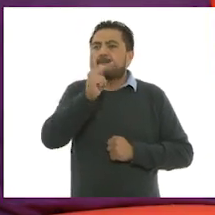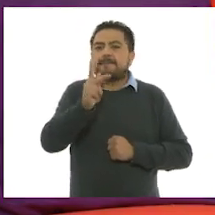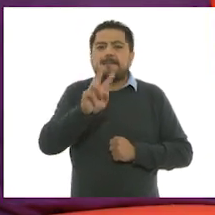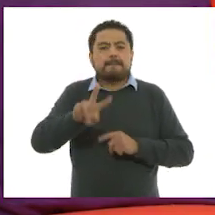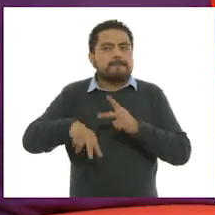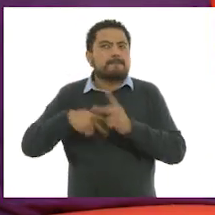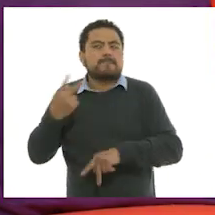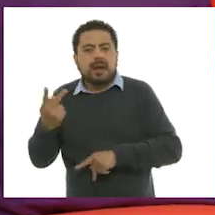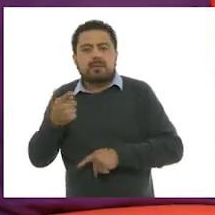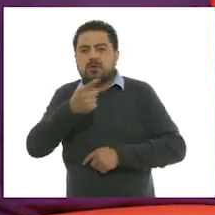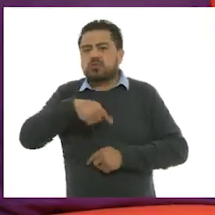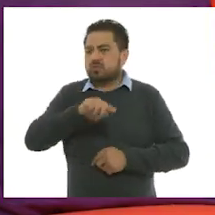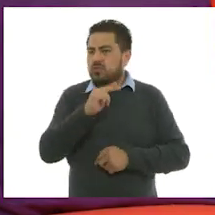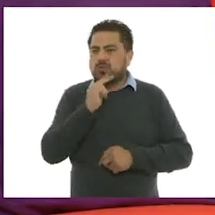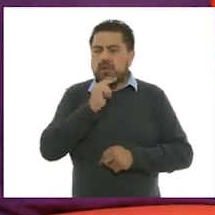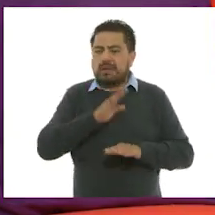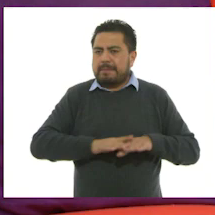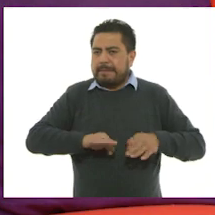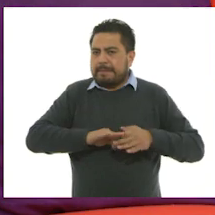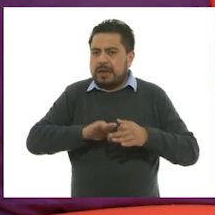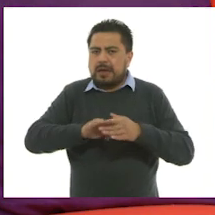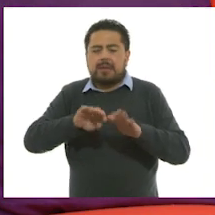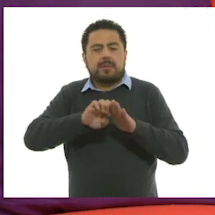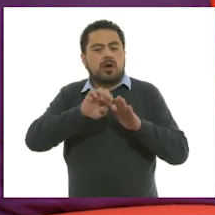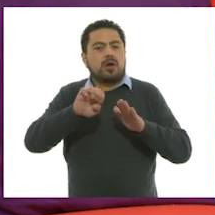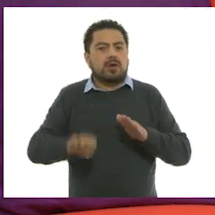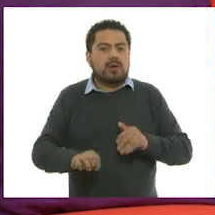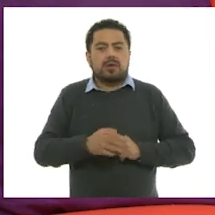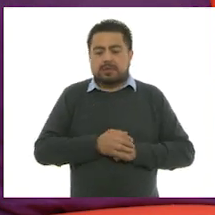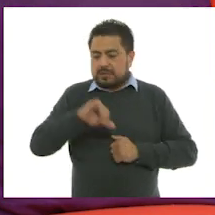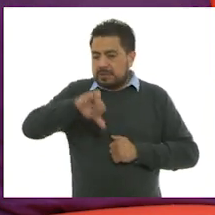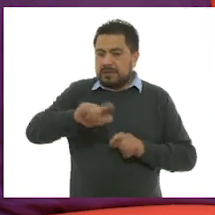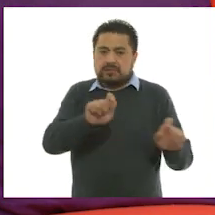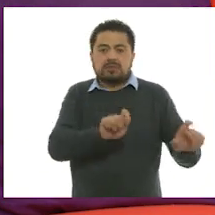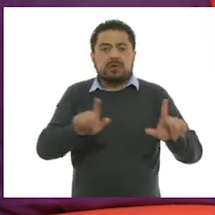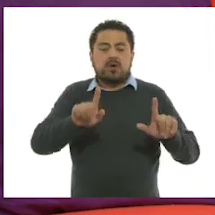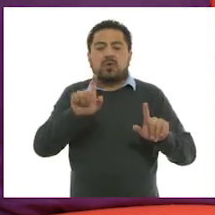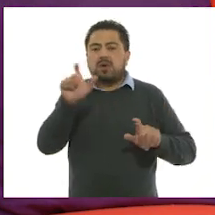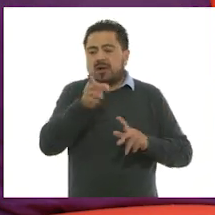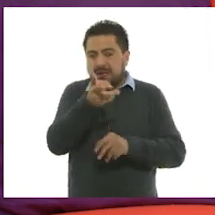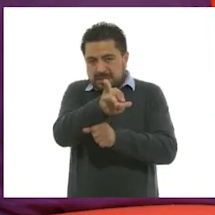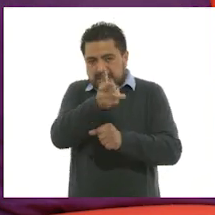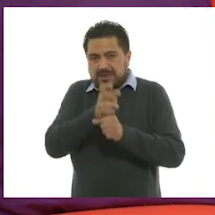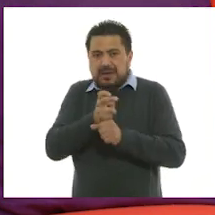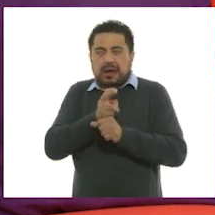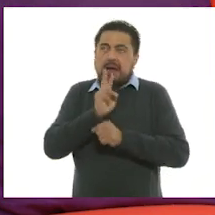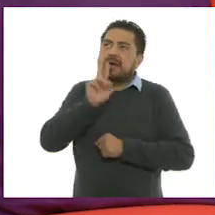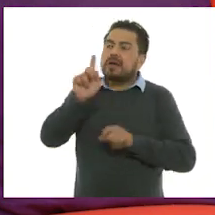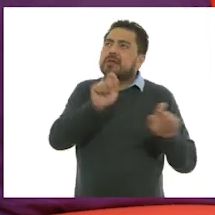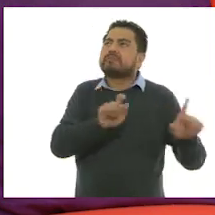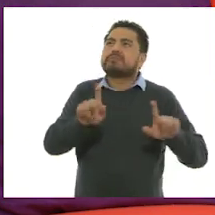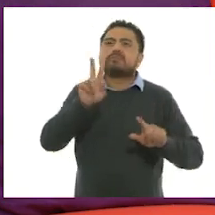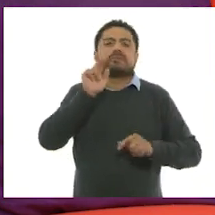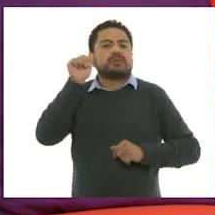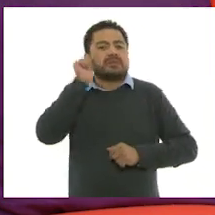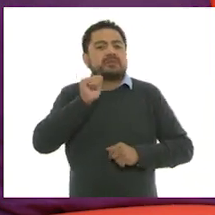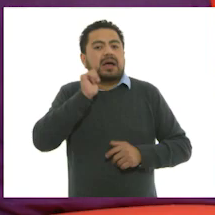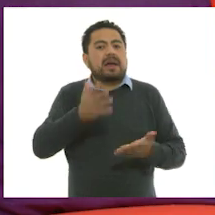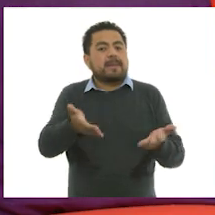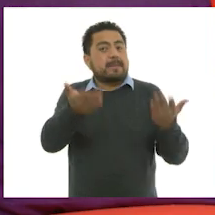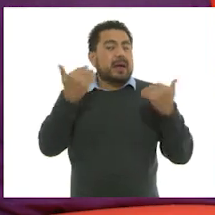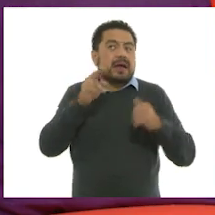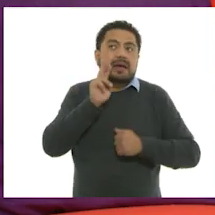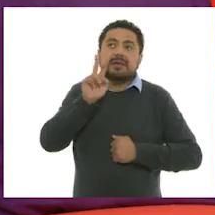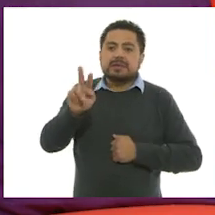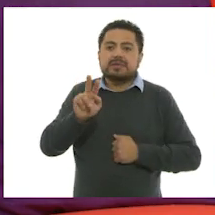vamos. La utilizamos constantemente. Por ejemplo, aquí en el programa, cuando invitamos a ver alguna cápsula, siempre decimos vamos a